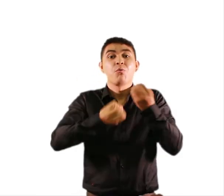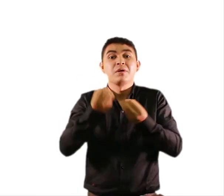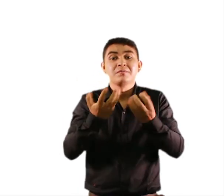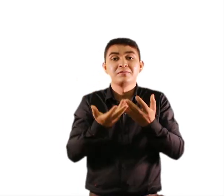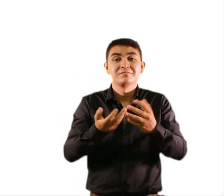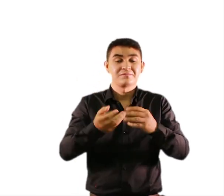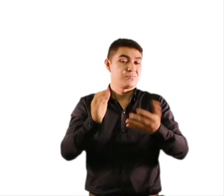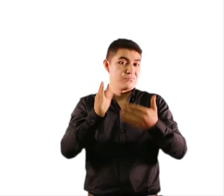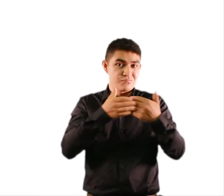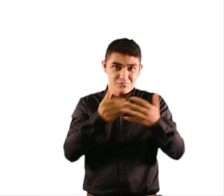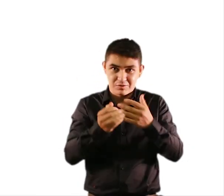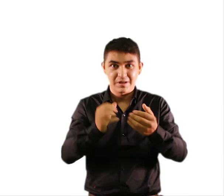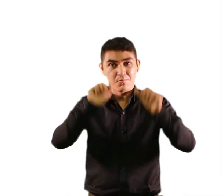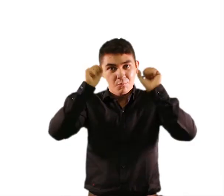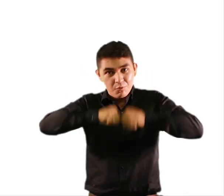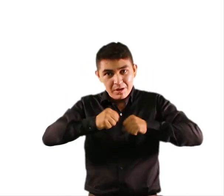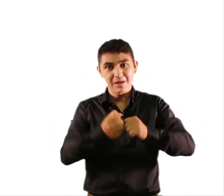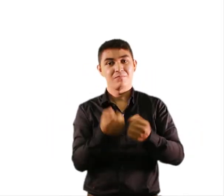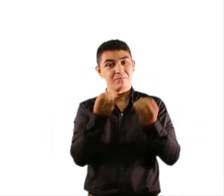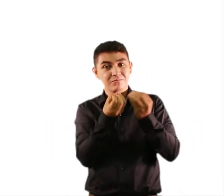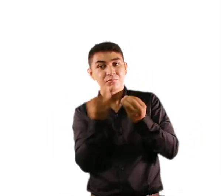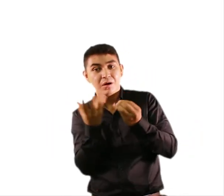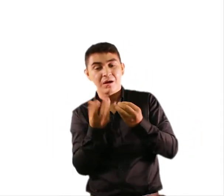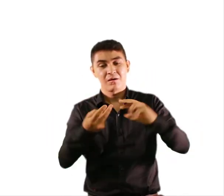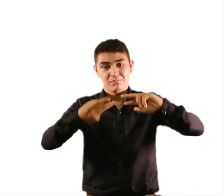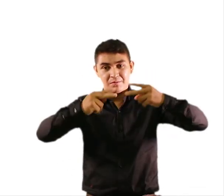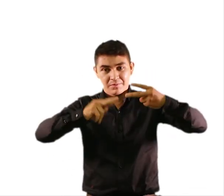reemplazando datos conocidos en la ecuación.